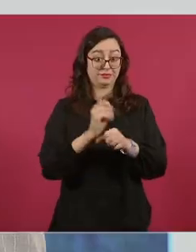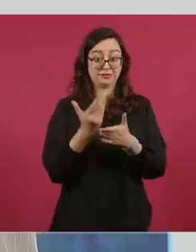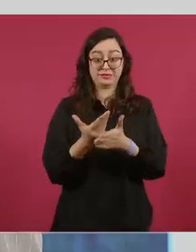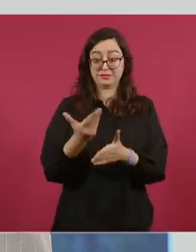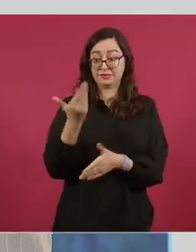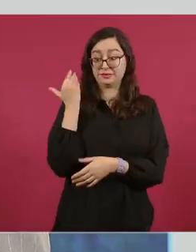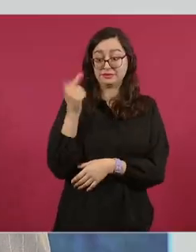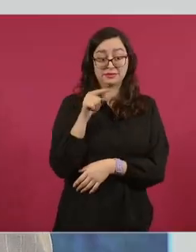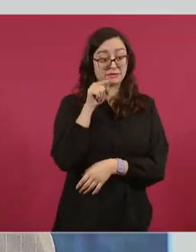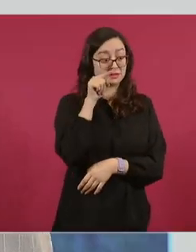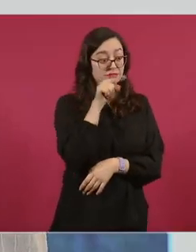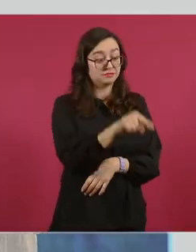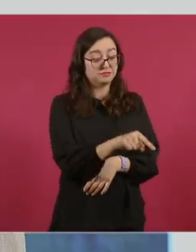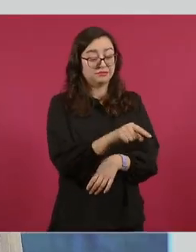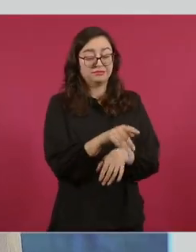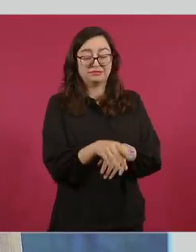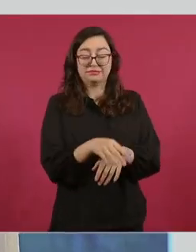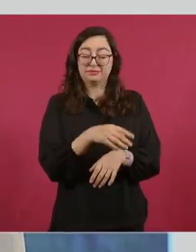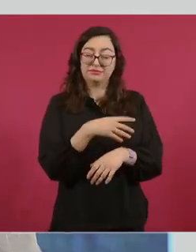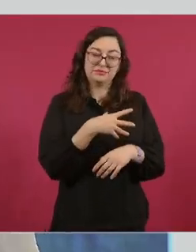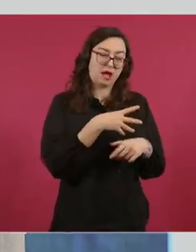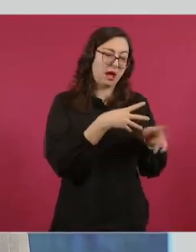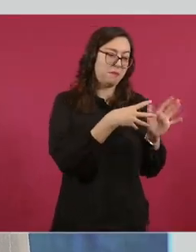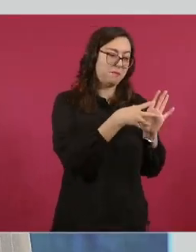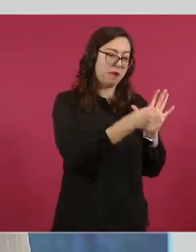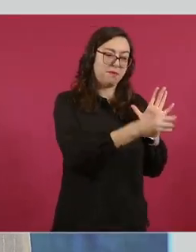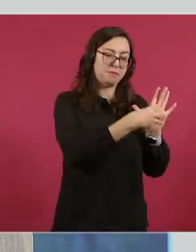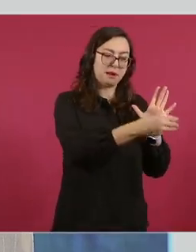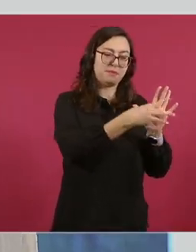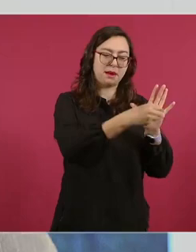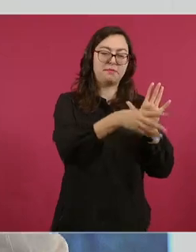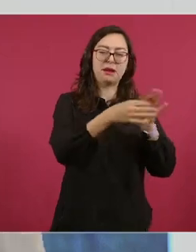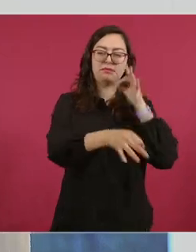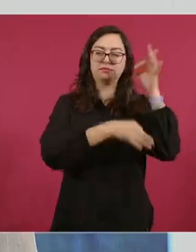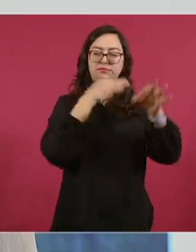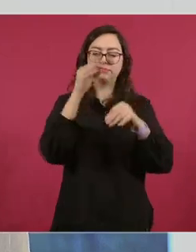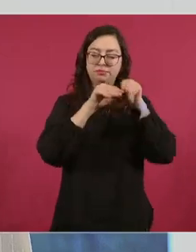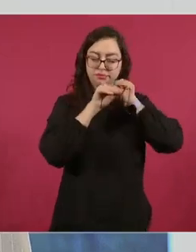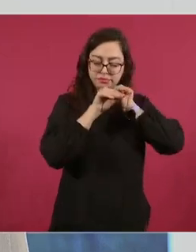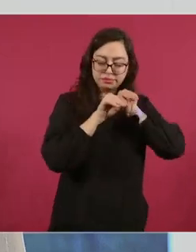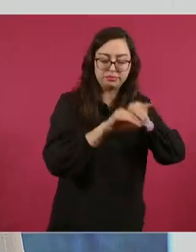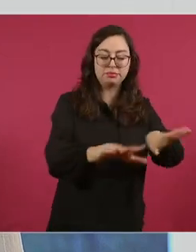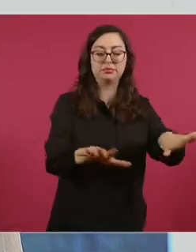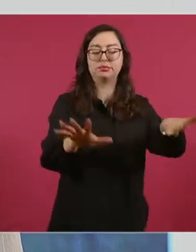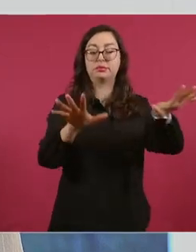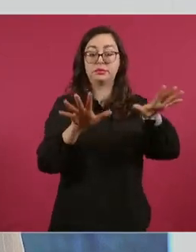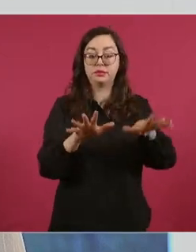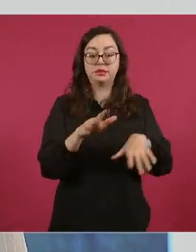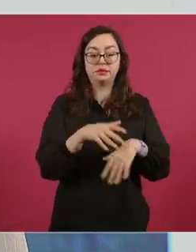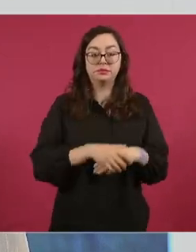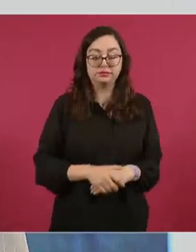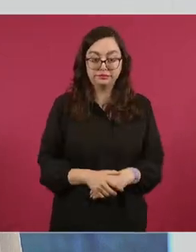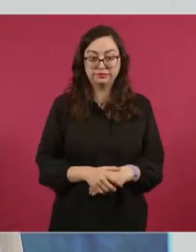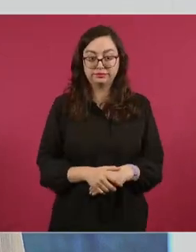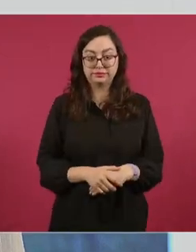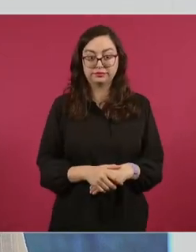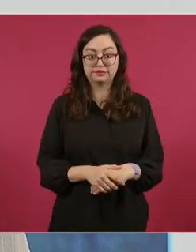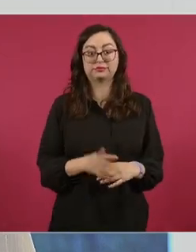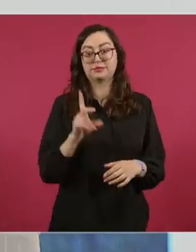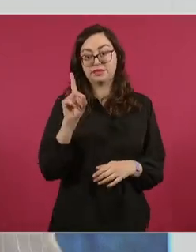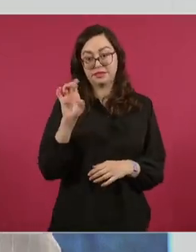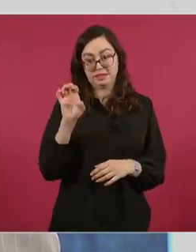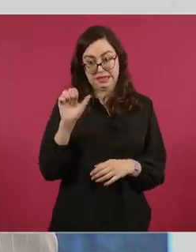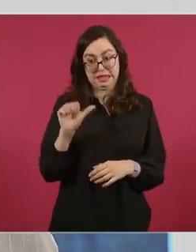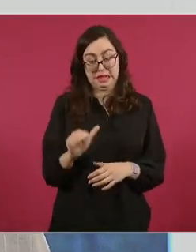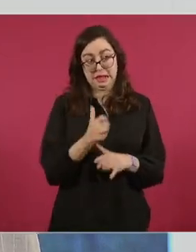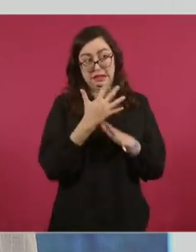publicaron 2 notas sobre el mismo tema y con la misma fuente, la DEA.